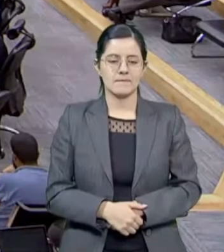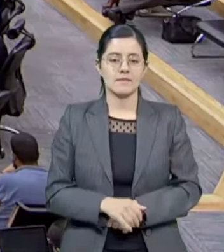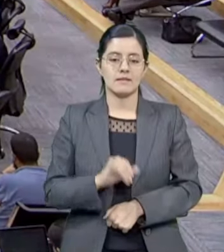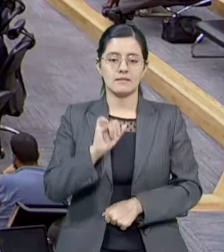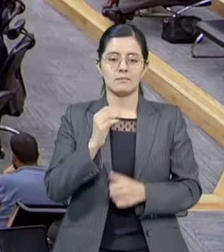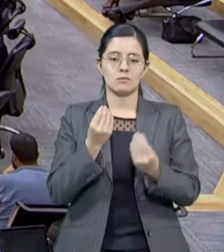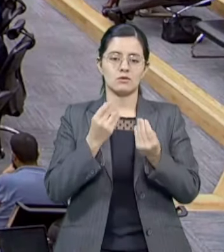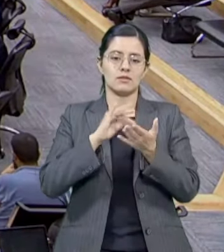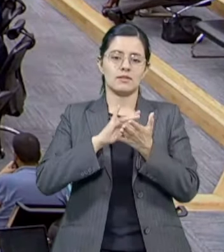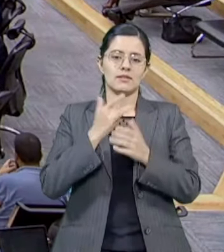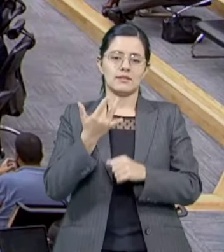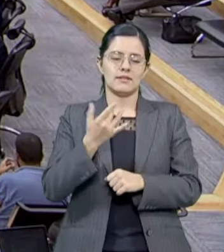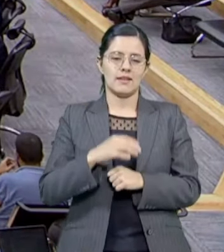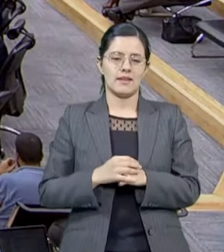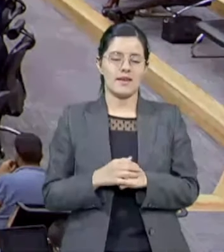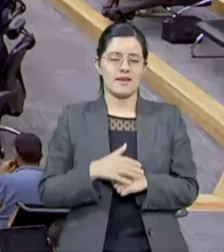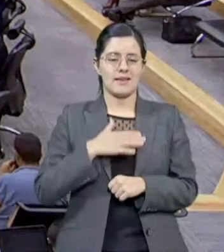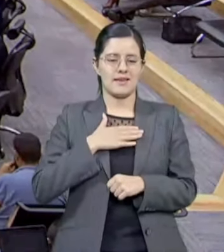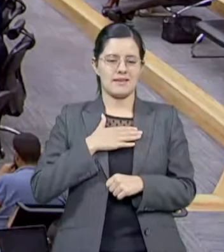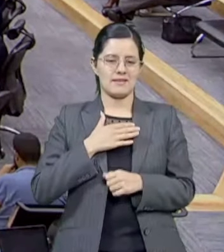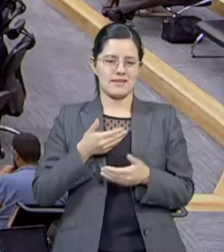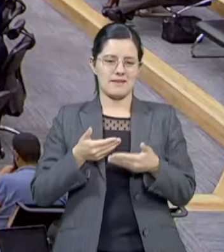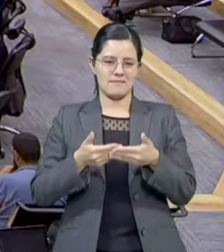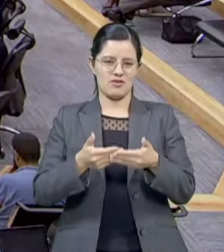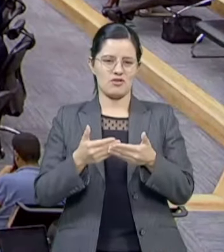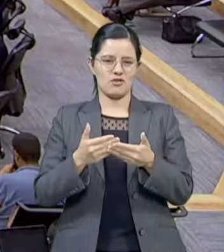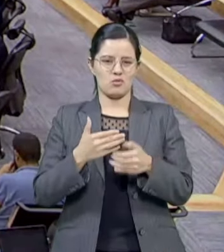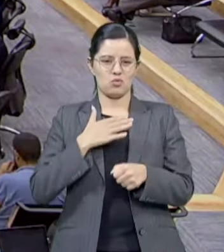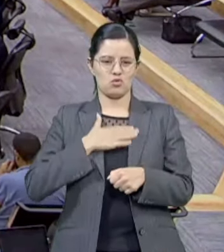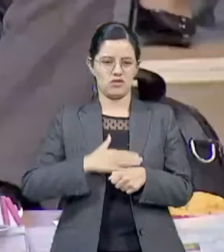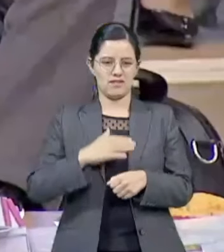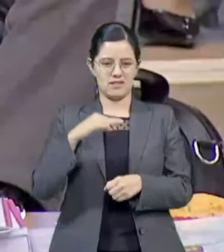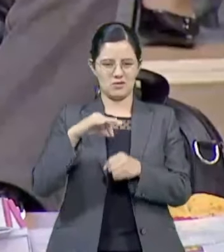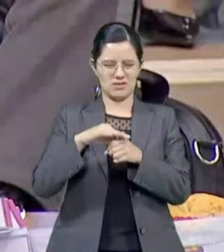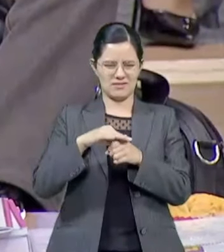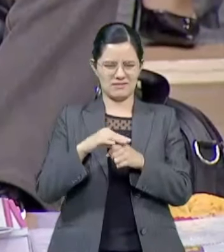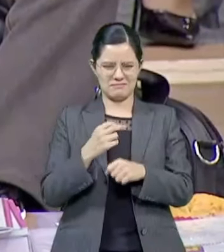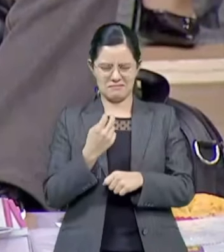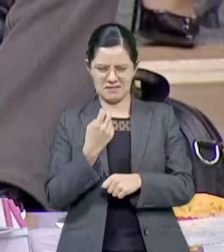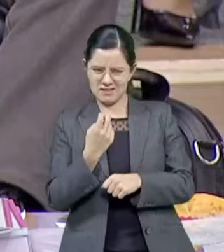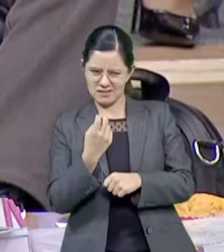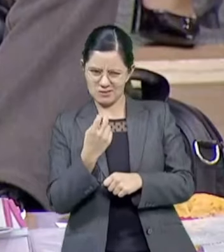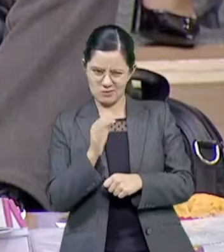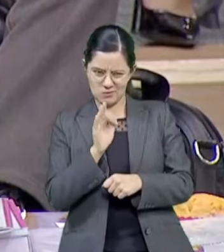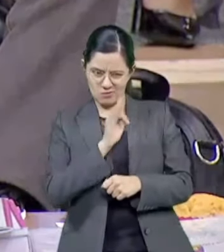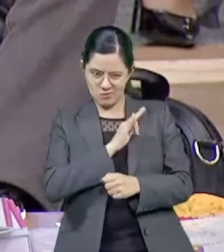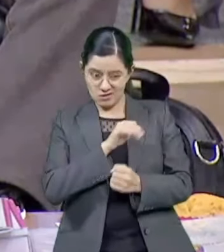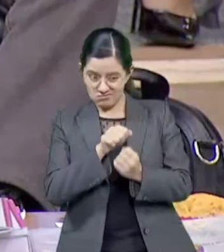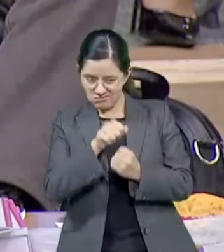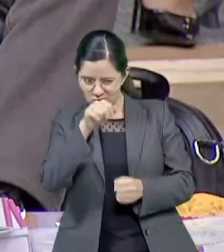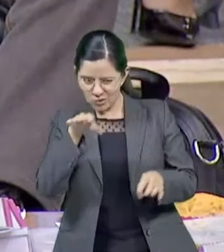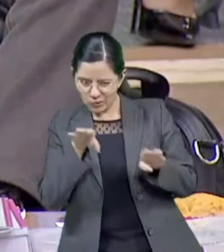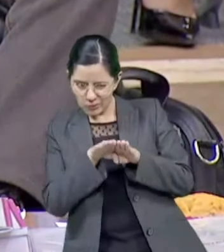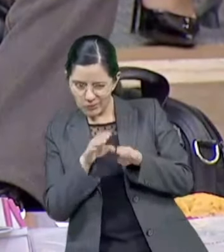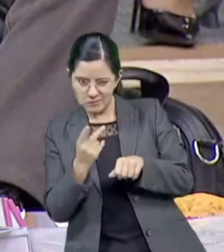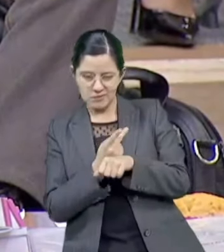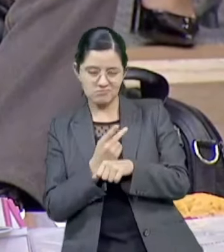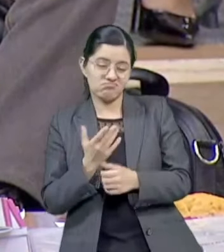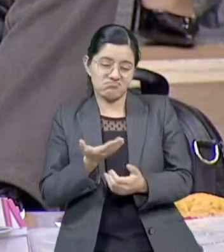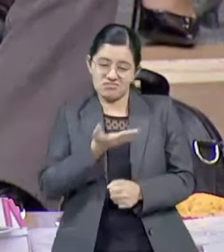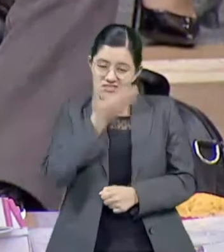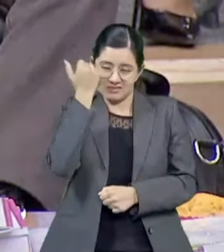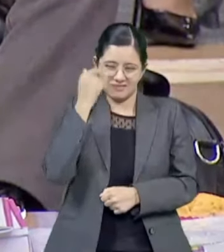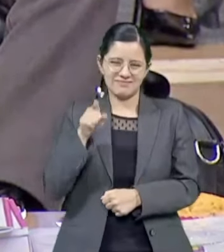Los caminos de la justicia electoral son inescrutables en cuanto a Francisco García Cabeza de